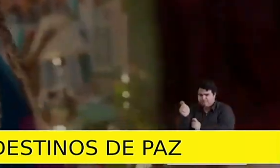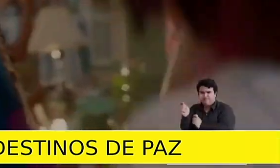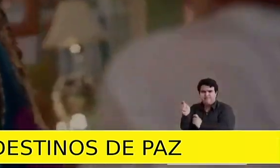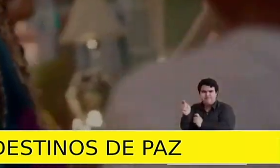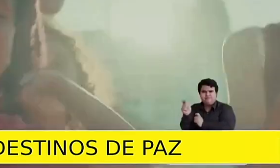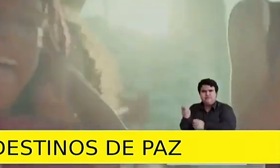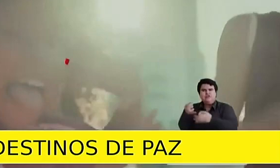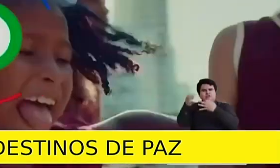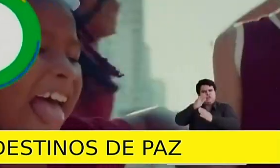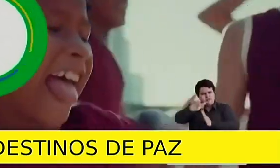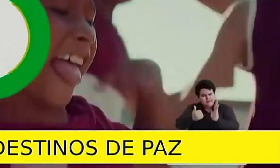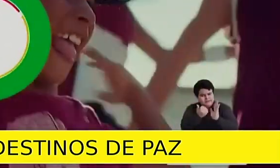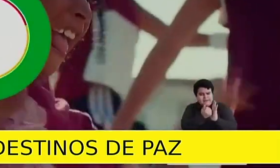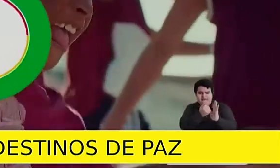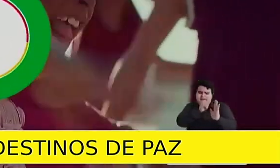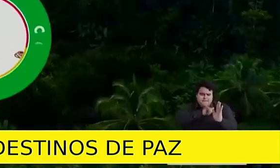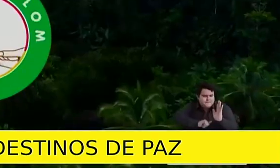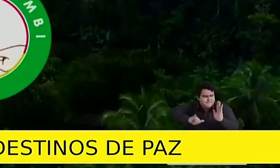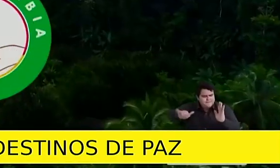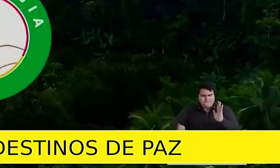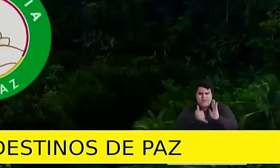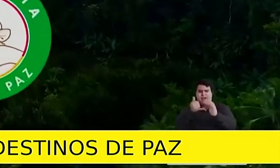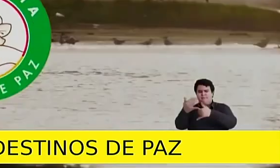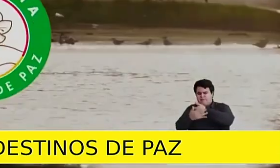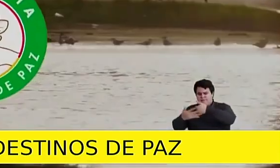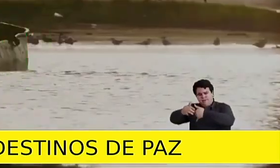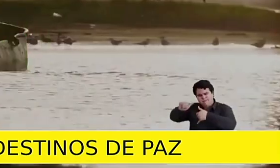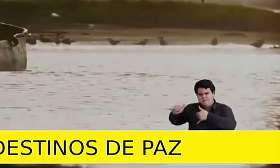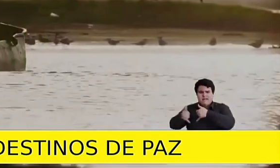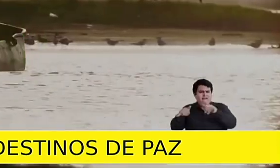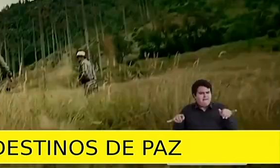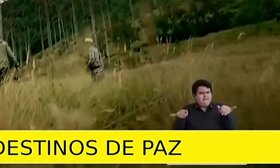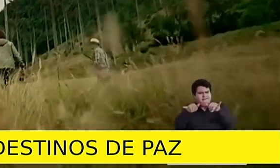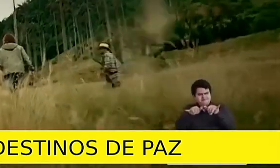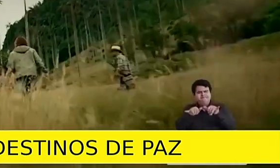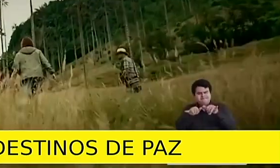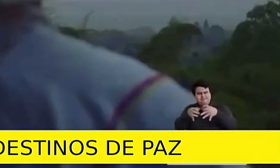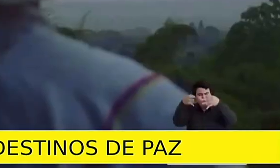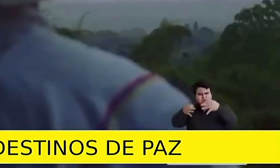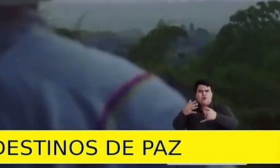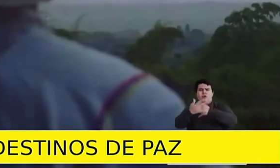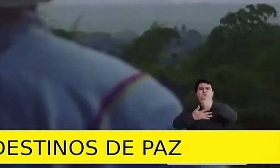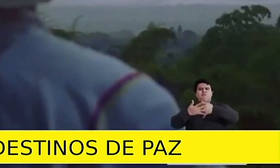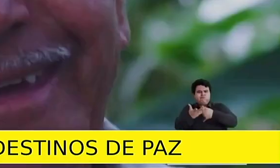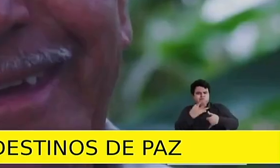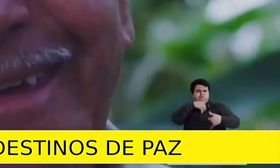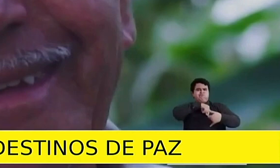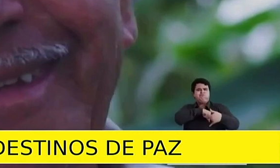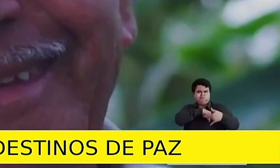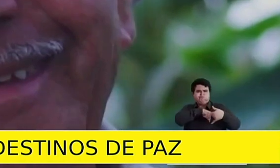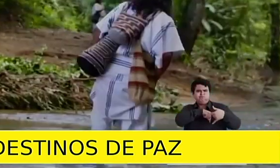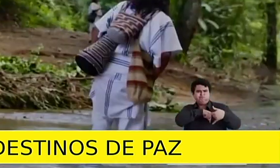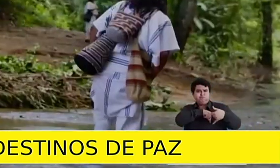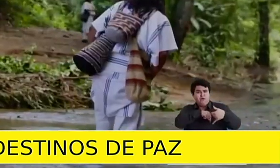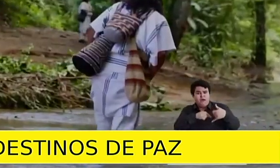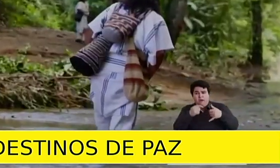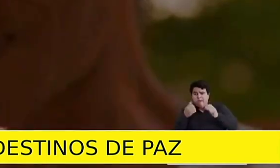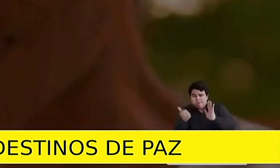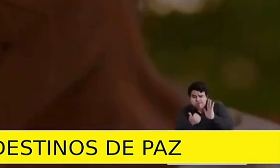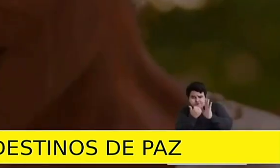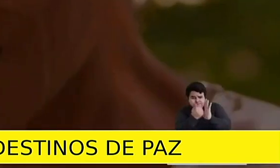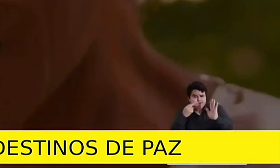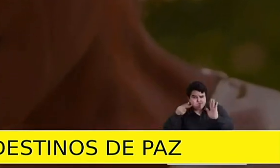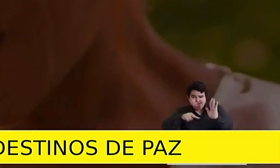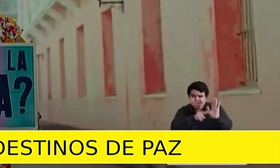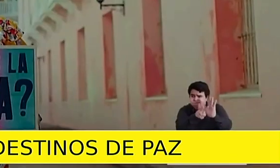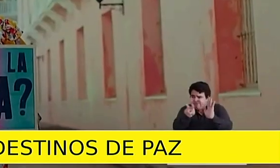pues el turismo también empieza a generar una opción de desarrollo para mí, para la transición energética y para la